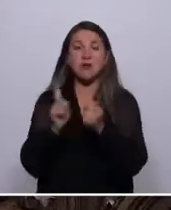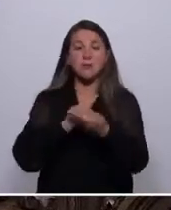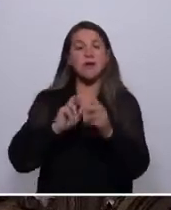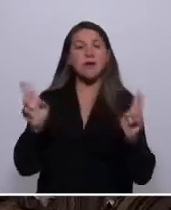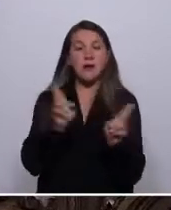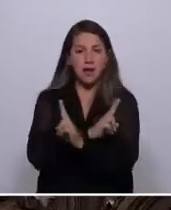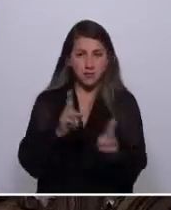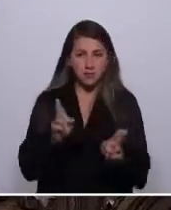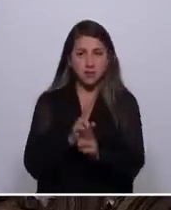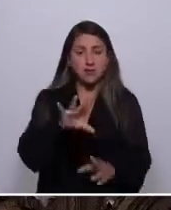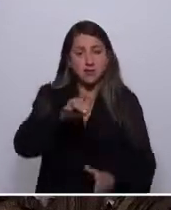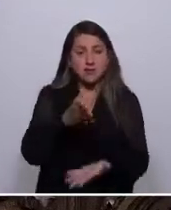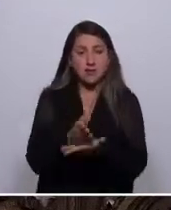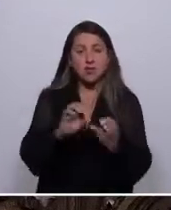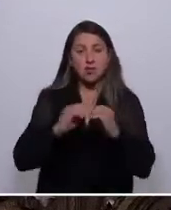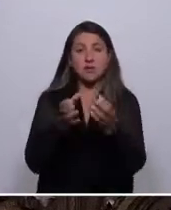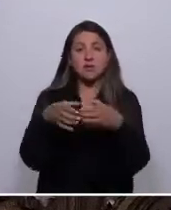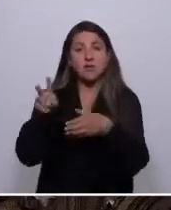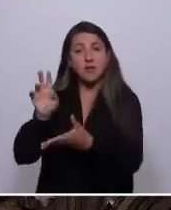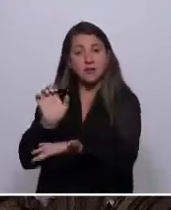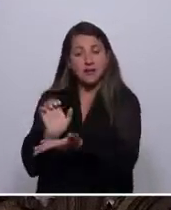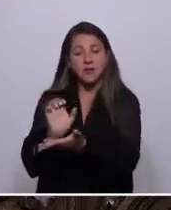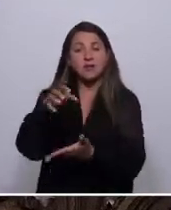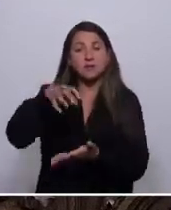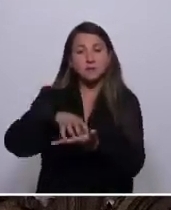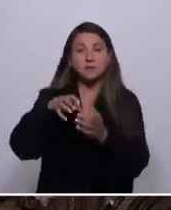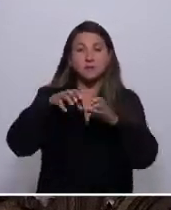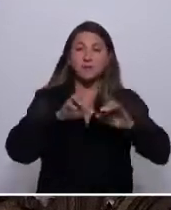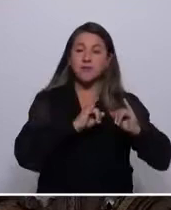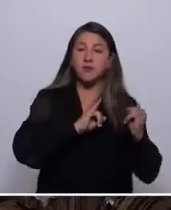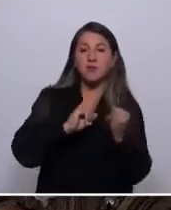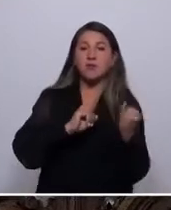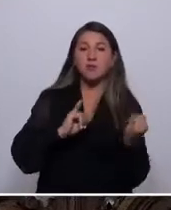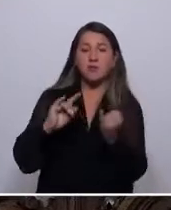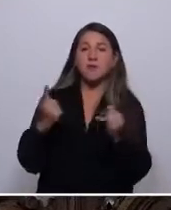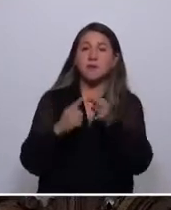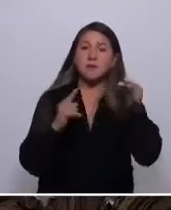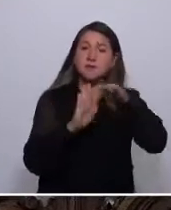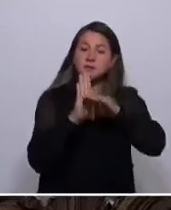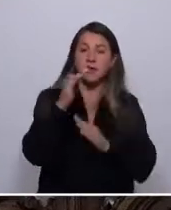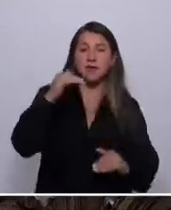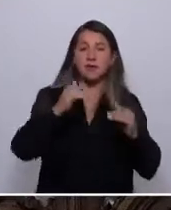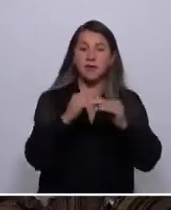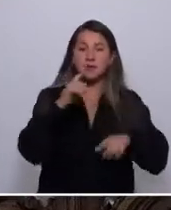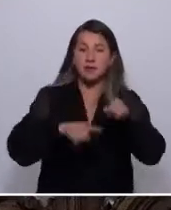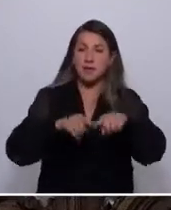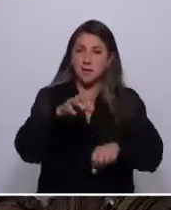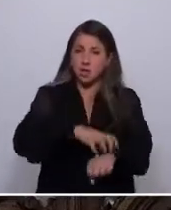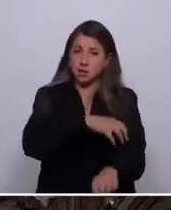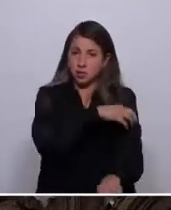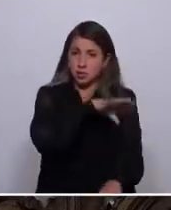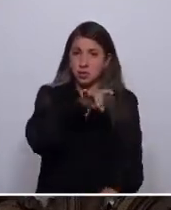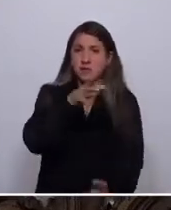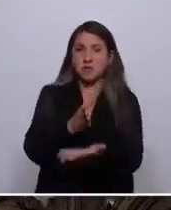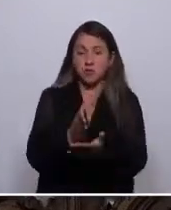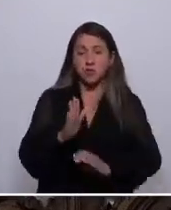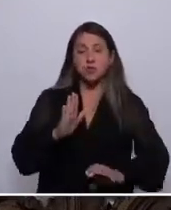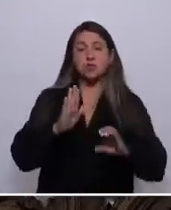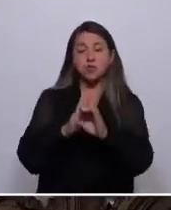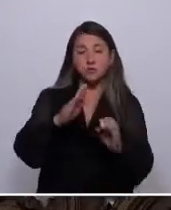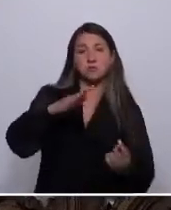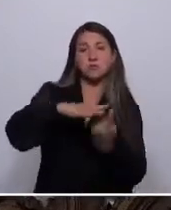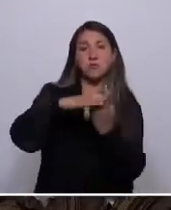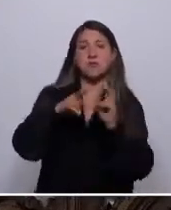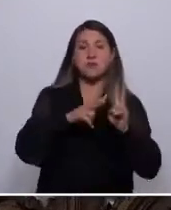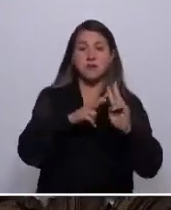Decidió que la organización del Estado será descentralizada e informada por un principio de equidad territorial. Decidió que la Constitución se fundará